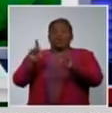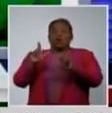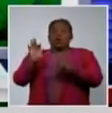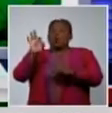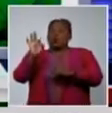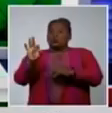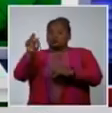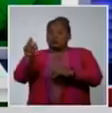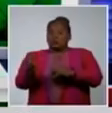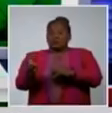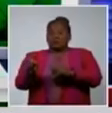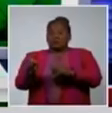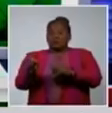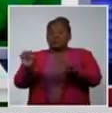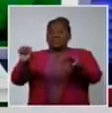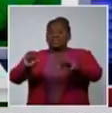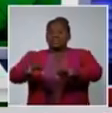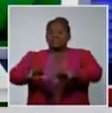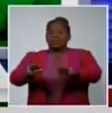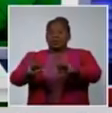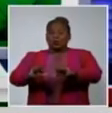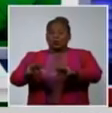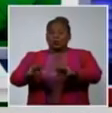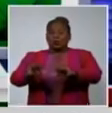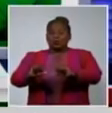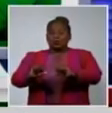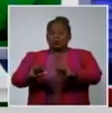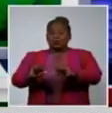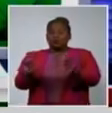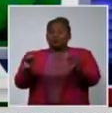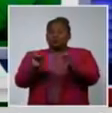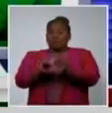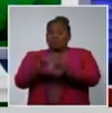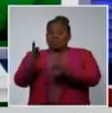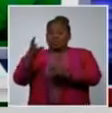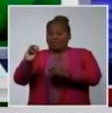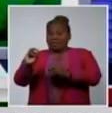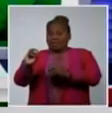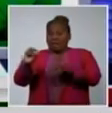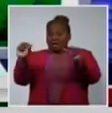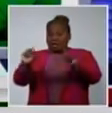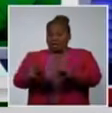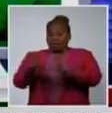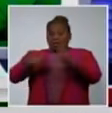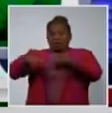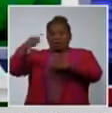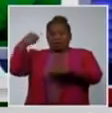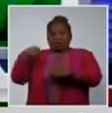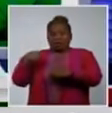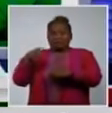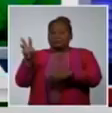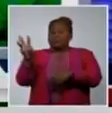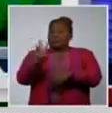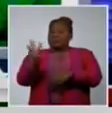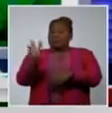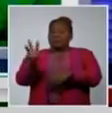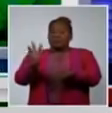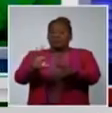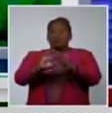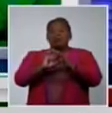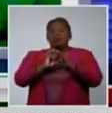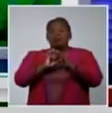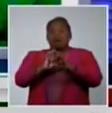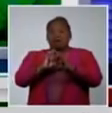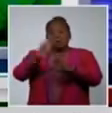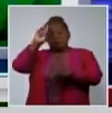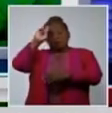más estamos hablando de un total de 30 críticos en el día de ayer graves ingresados en la